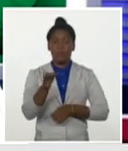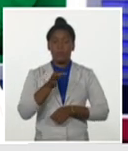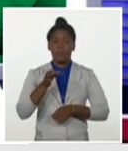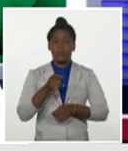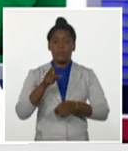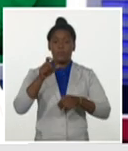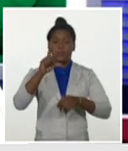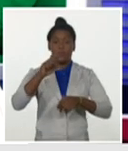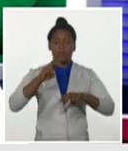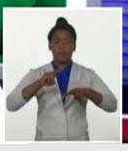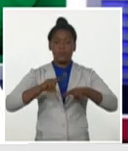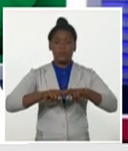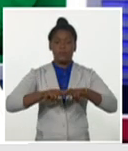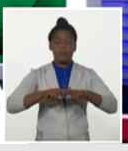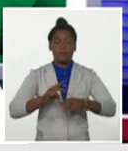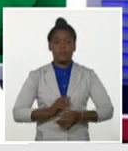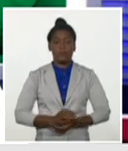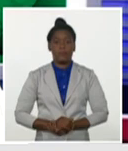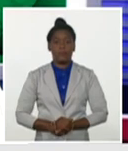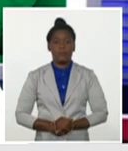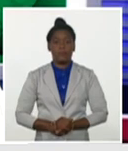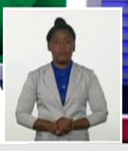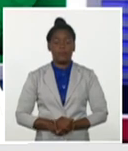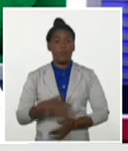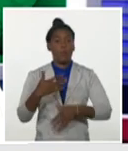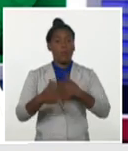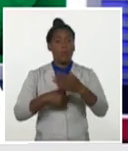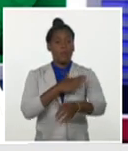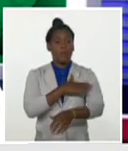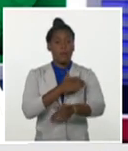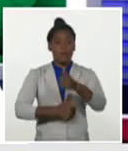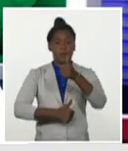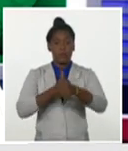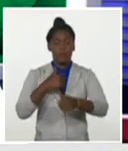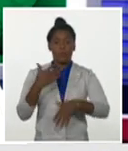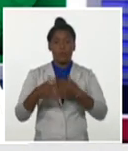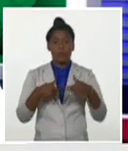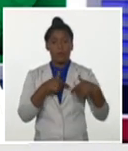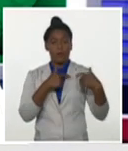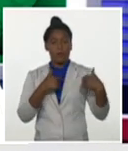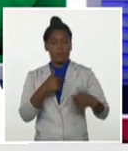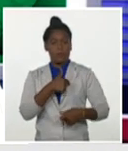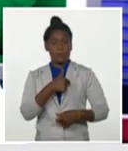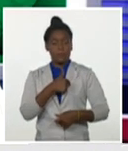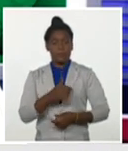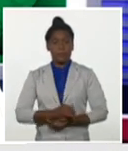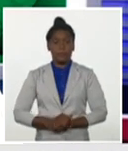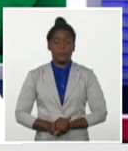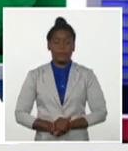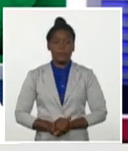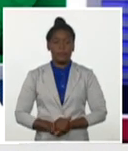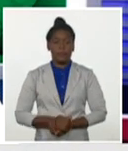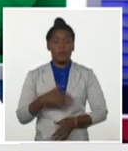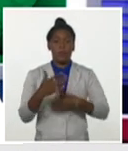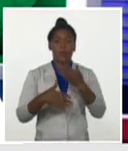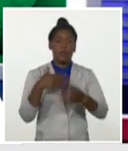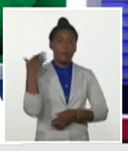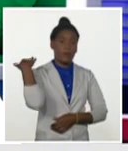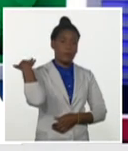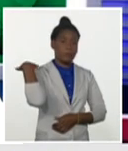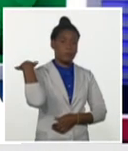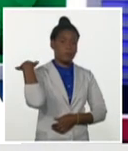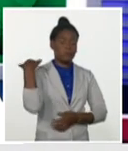que tenía como antecedentes hipertensión arterial, cardiopatía isquémica, una enfermedad pulmonar obstructiva